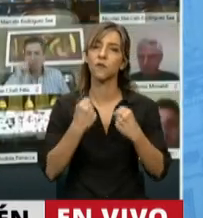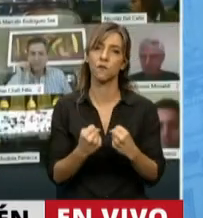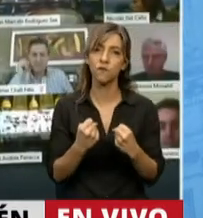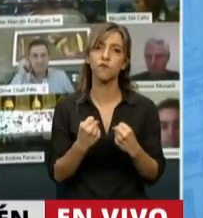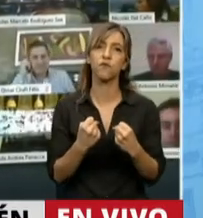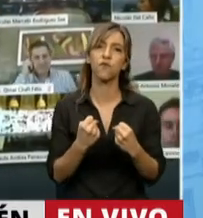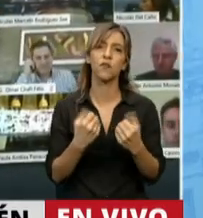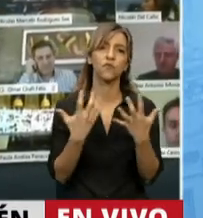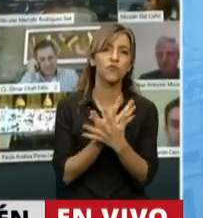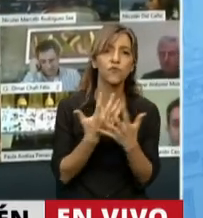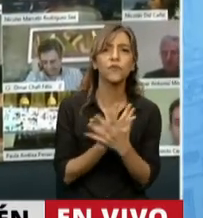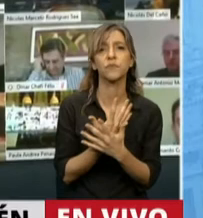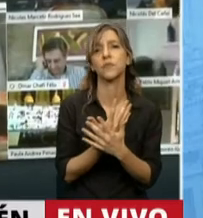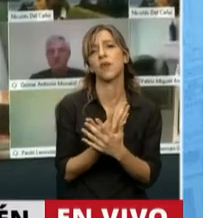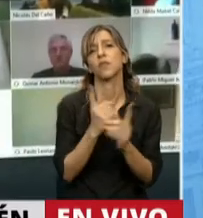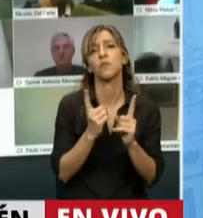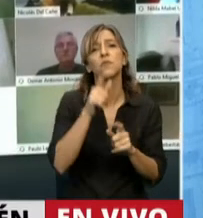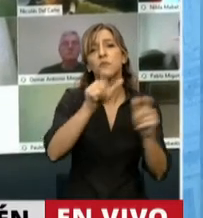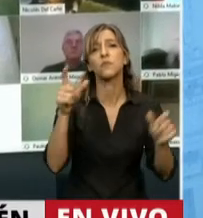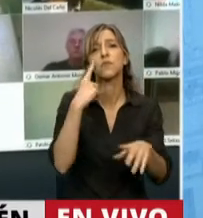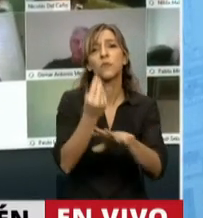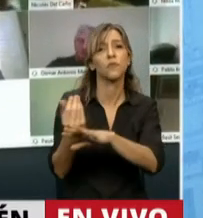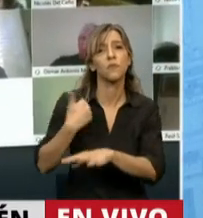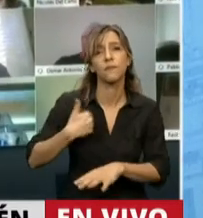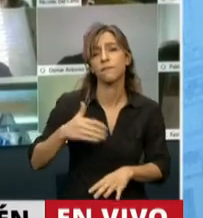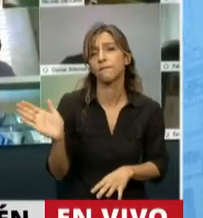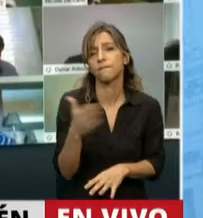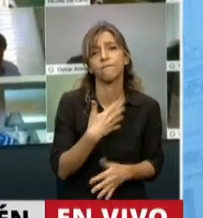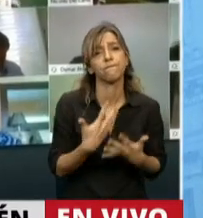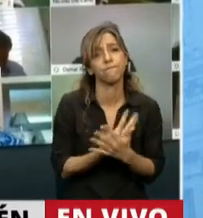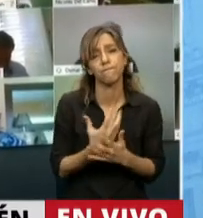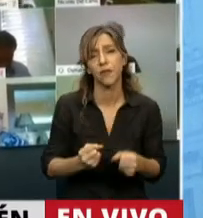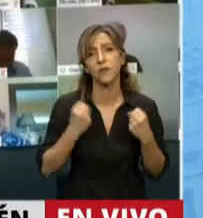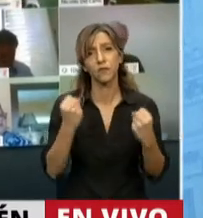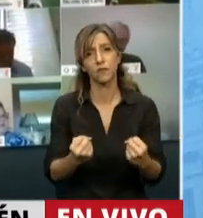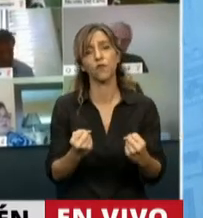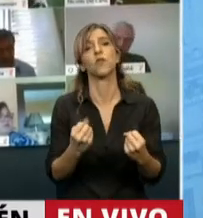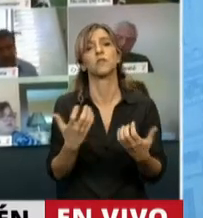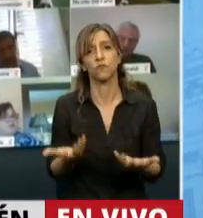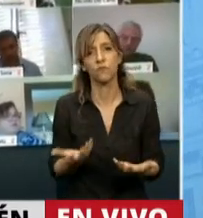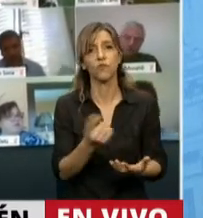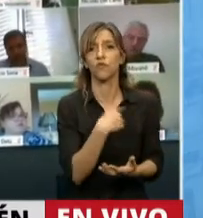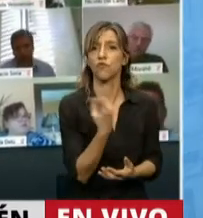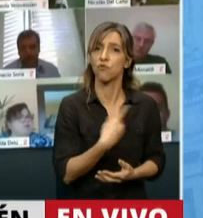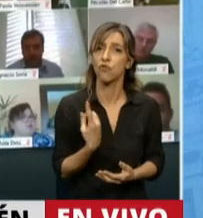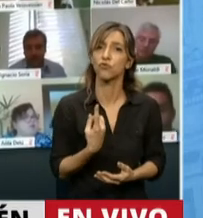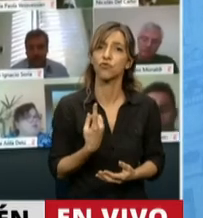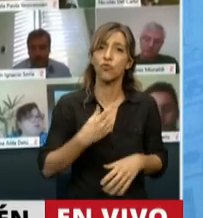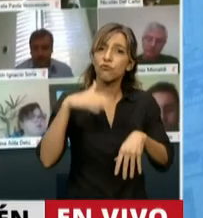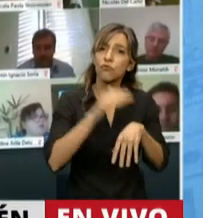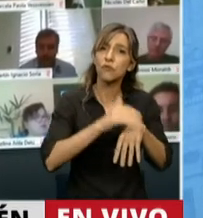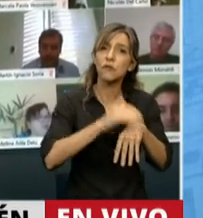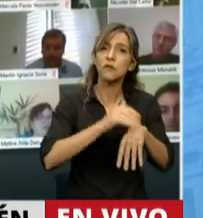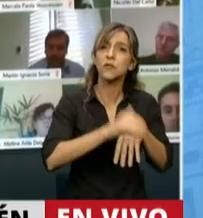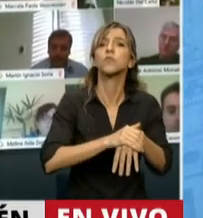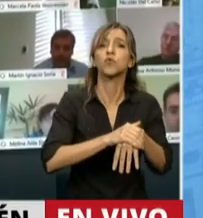ciudadanía argentina para hacer frente a esta pandemia tiene que ser honrado por quienes tenemos la